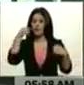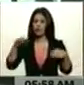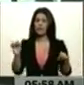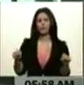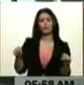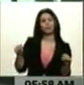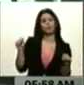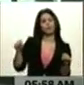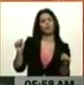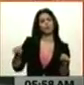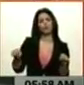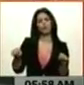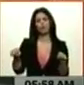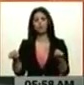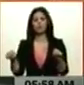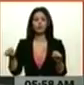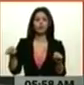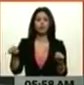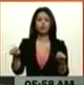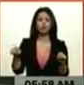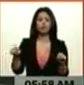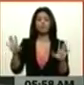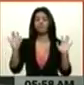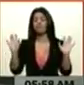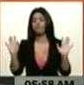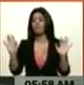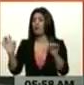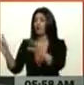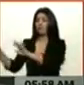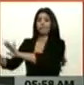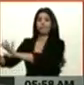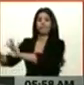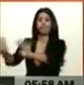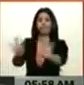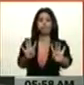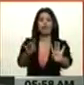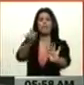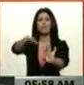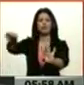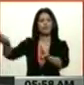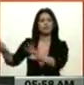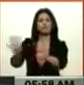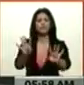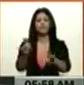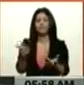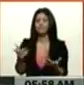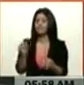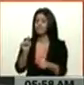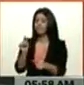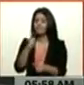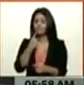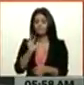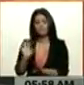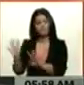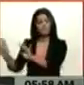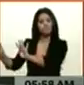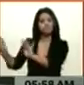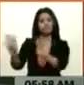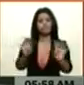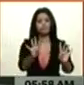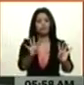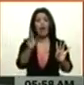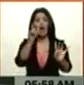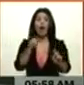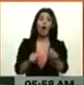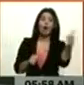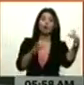Y una parranda de, no sé cómo calificarlo, pero no voy a decir una mala palabra. Atravesaron una guaya haciéndole caso a un general amiguito